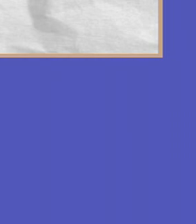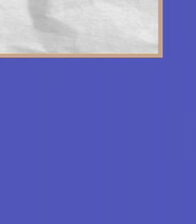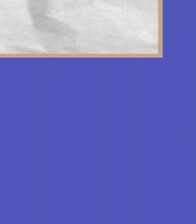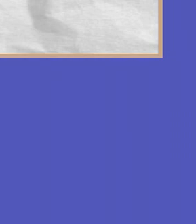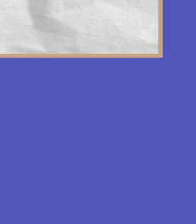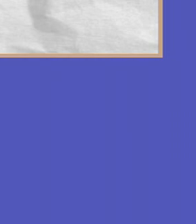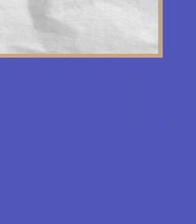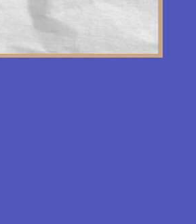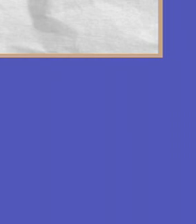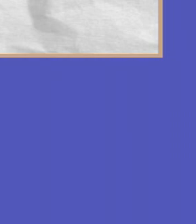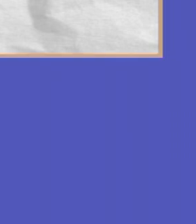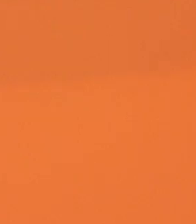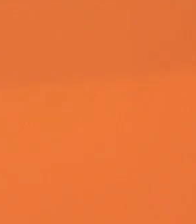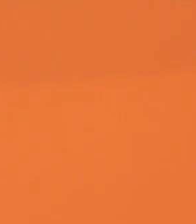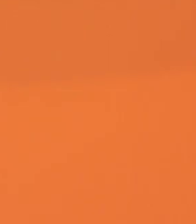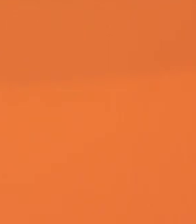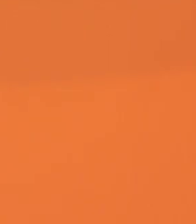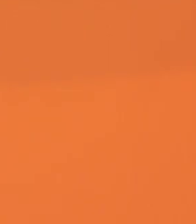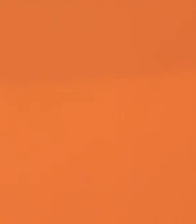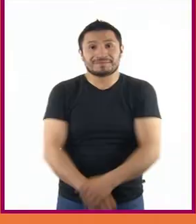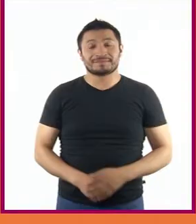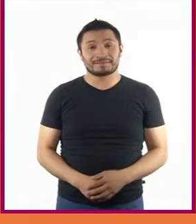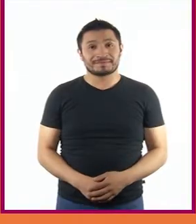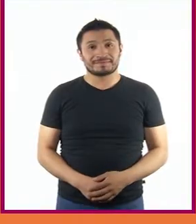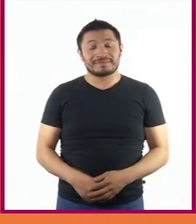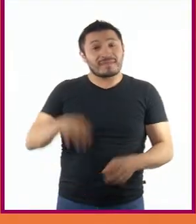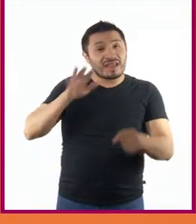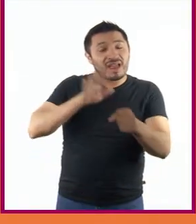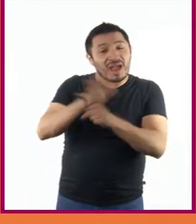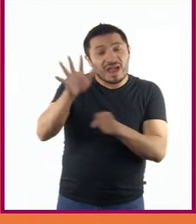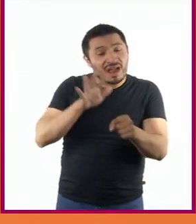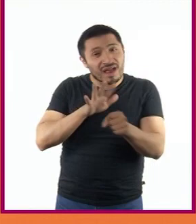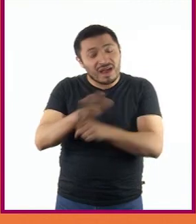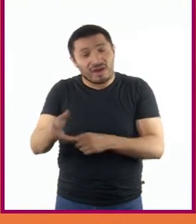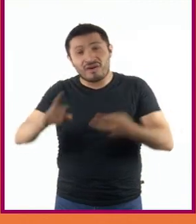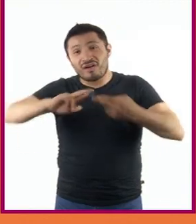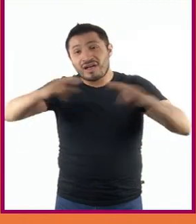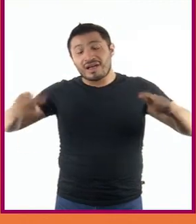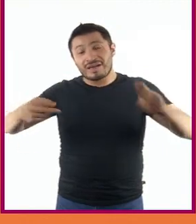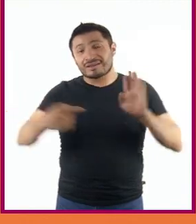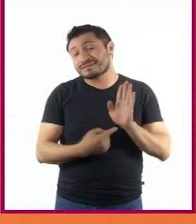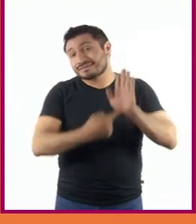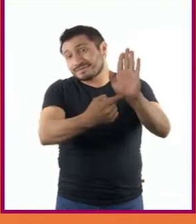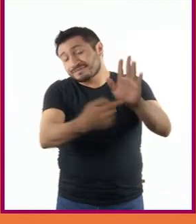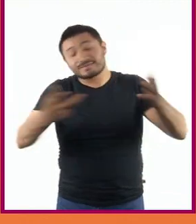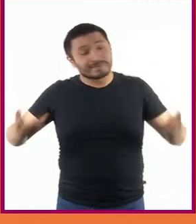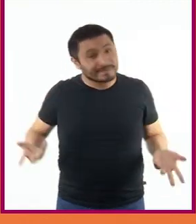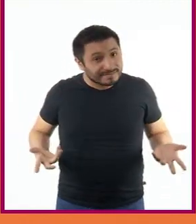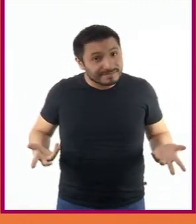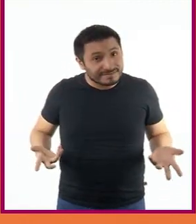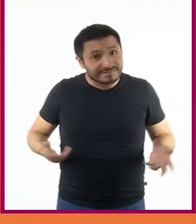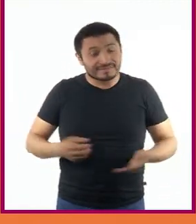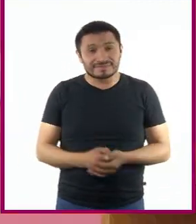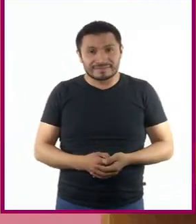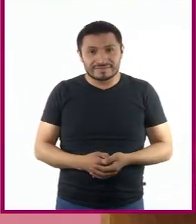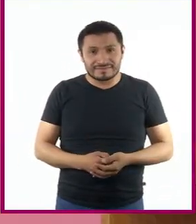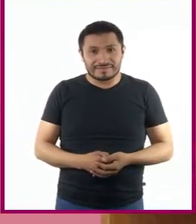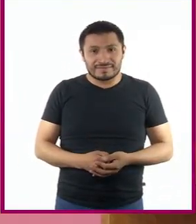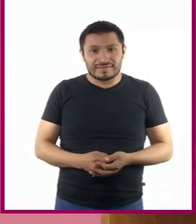que apurar su consumo. ¿Cuál es la relación que se presenta en este extracto? ¿Qué datos nos